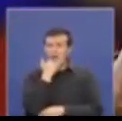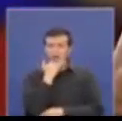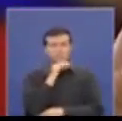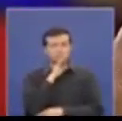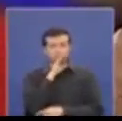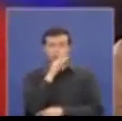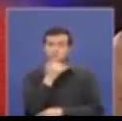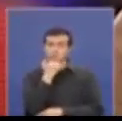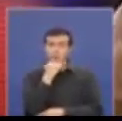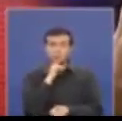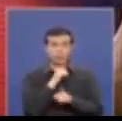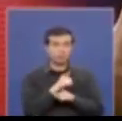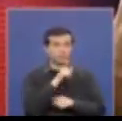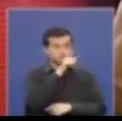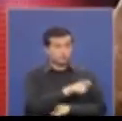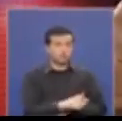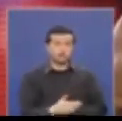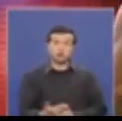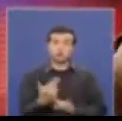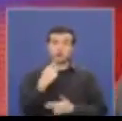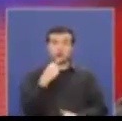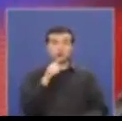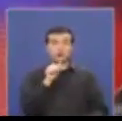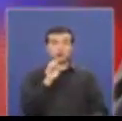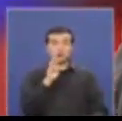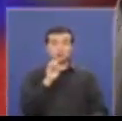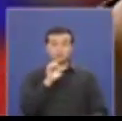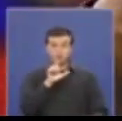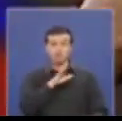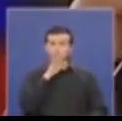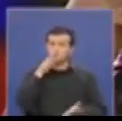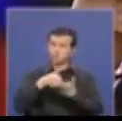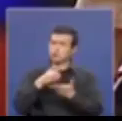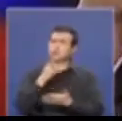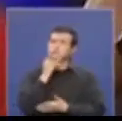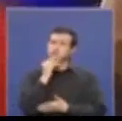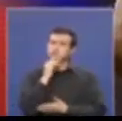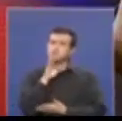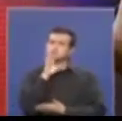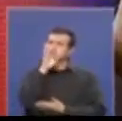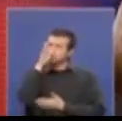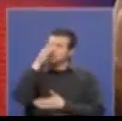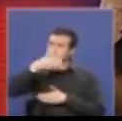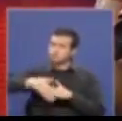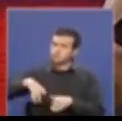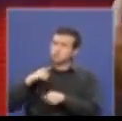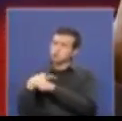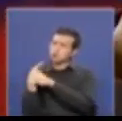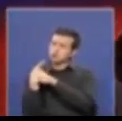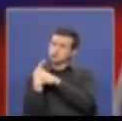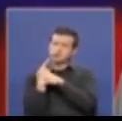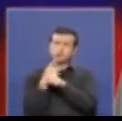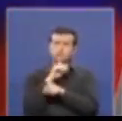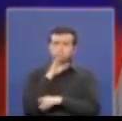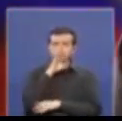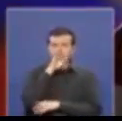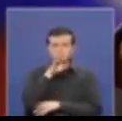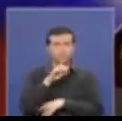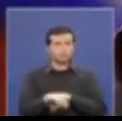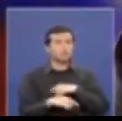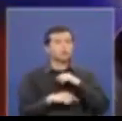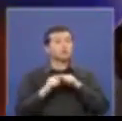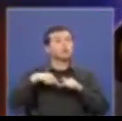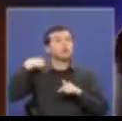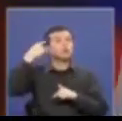Porque el general Gabela, que en paz descanse, pasó en Israel, me parece. Defendía la línea israelita, los equipos israelitas. El otro que